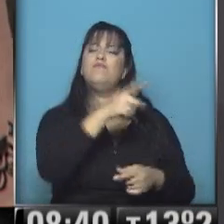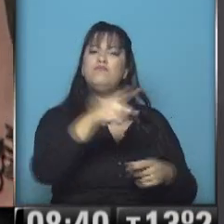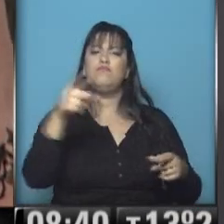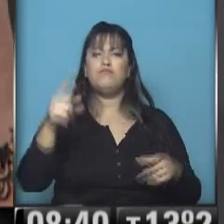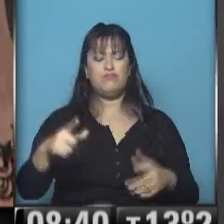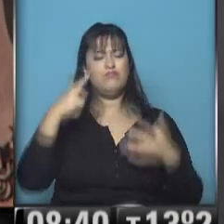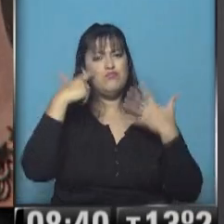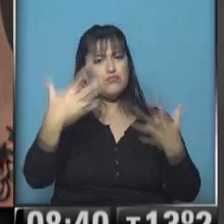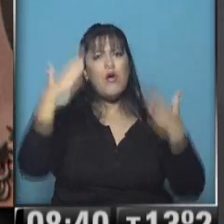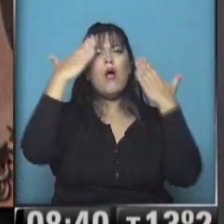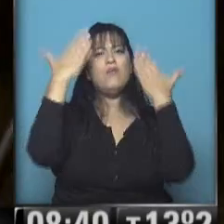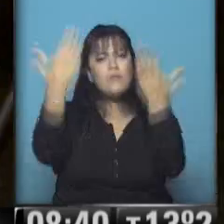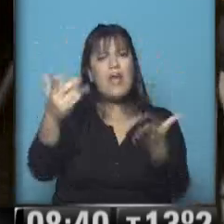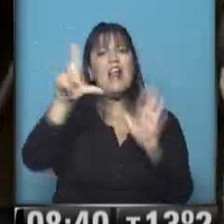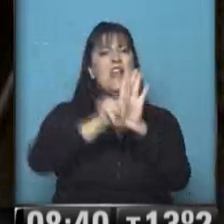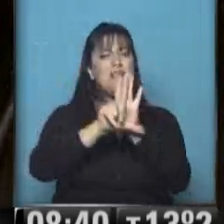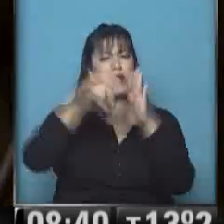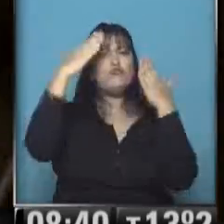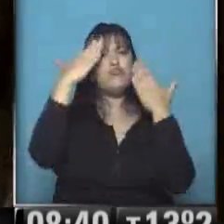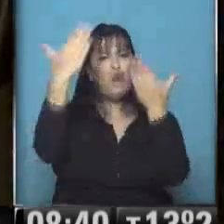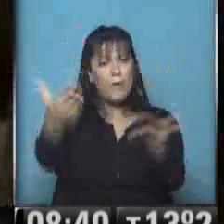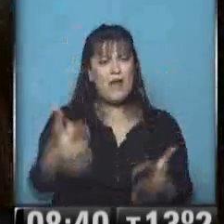Aires. Personalidad destacada.